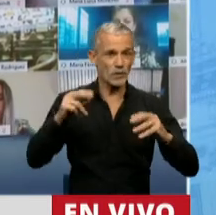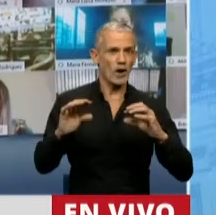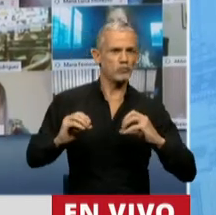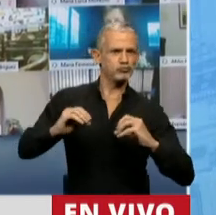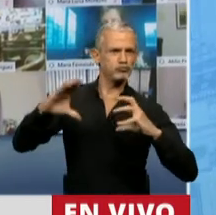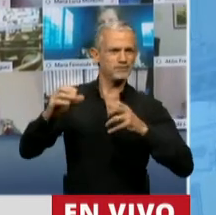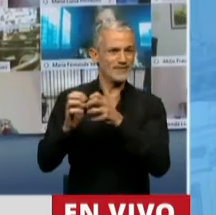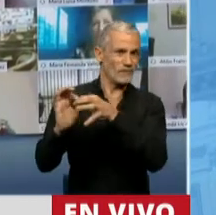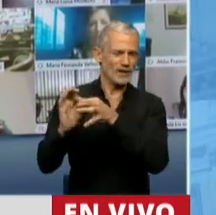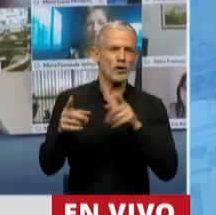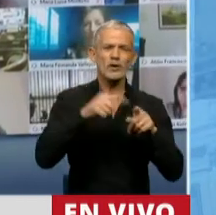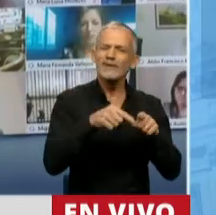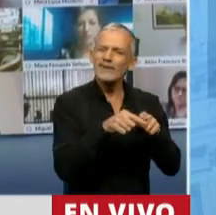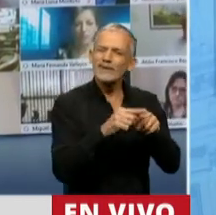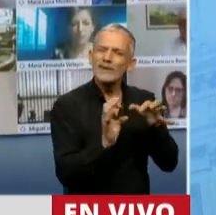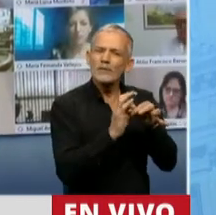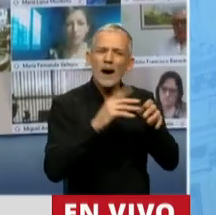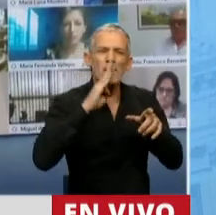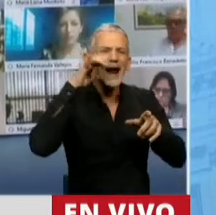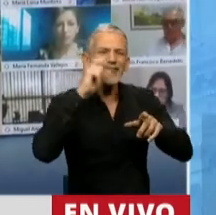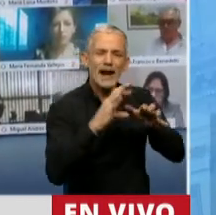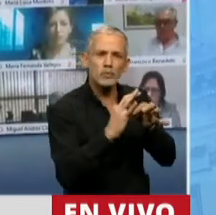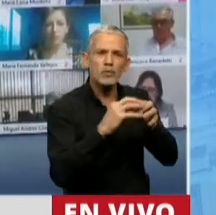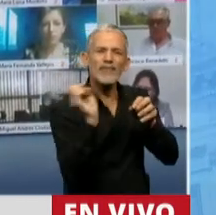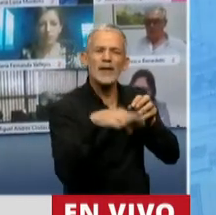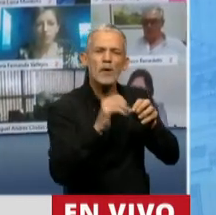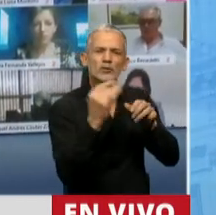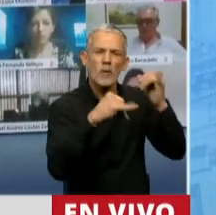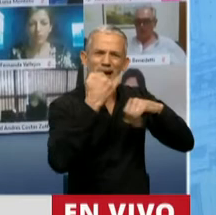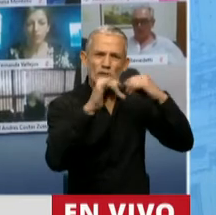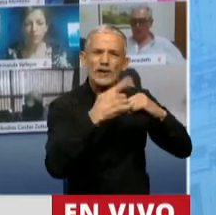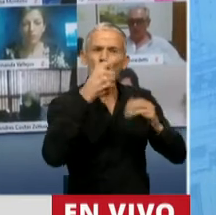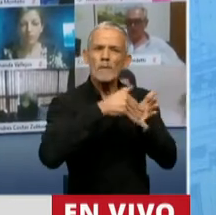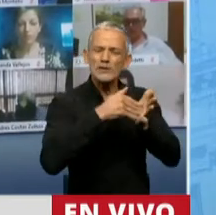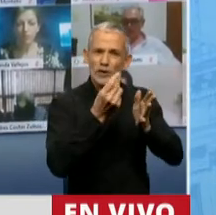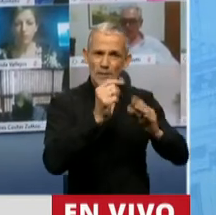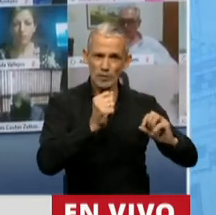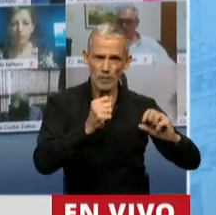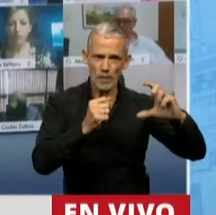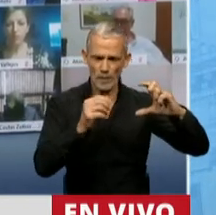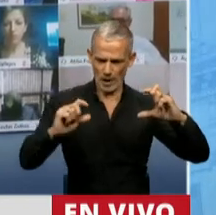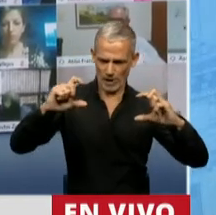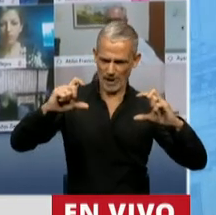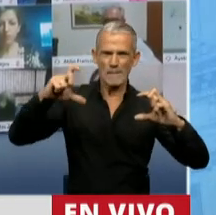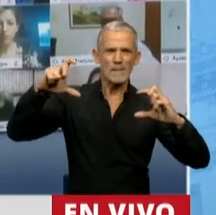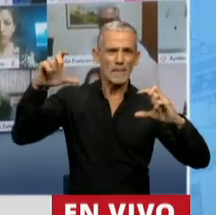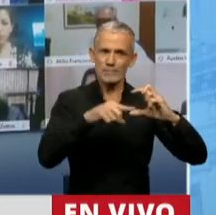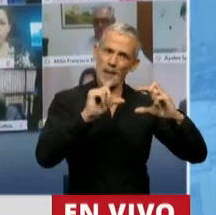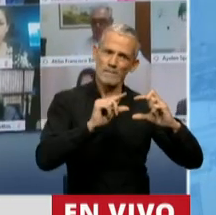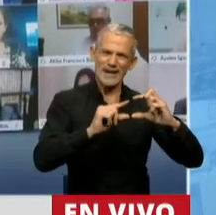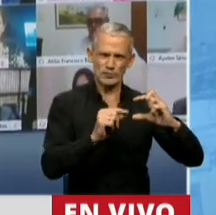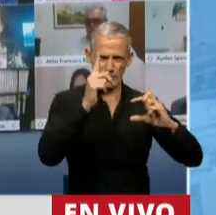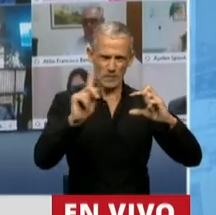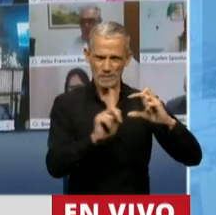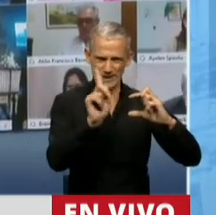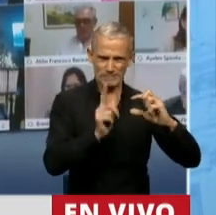la Badlar los depósitos a plazo fijo de más de 1 millón de pesos que hacen los clientes de los